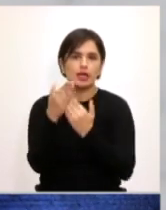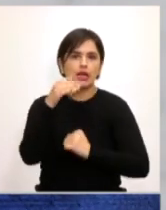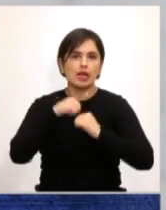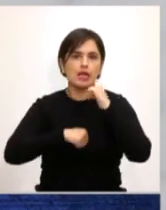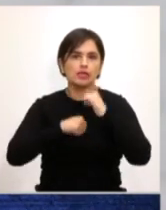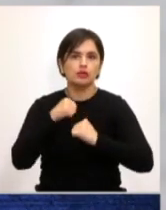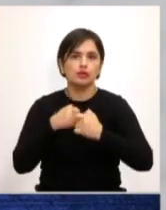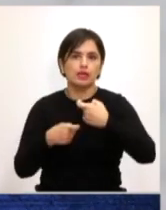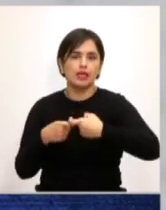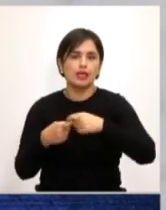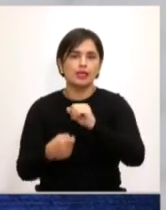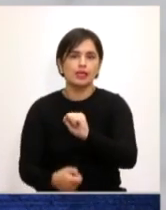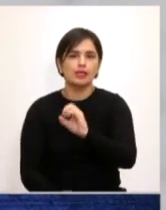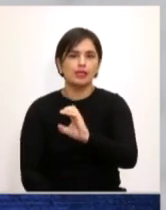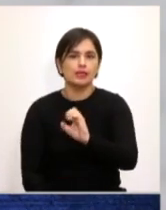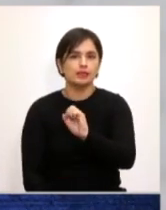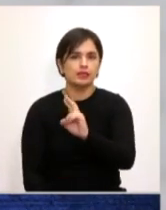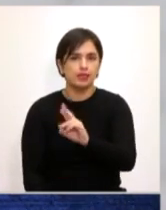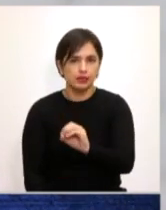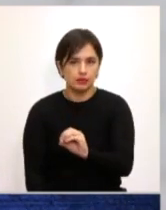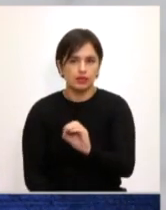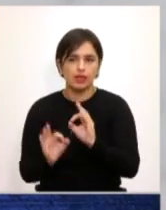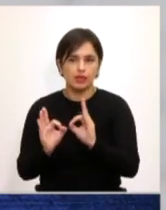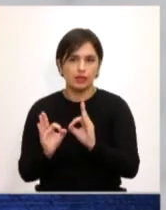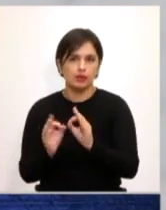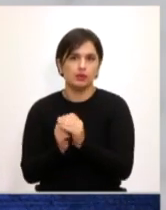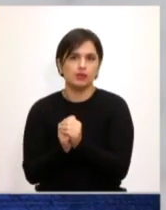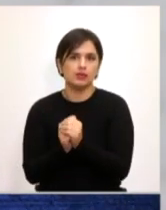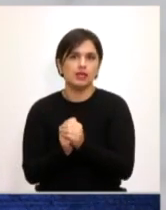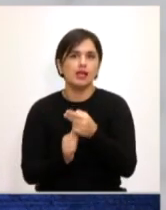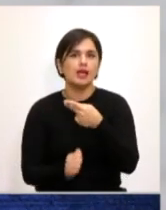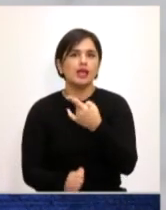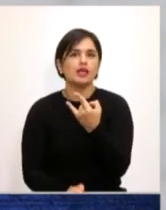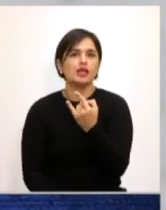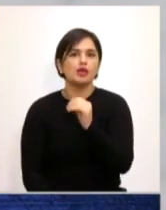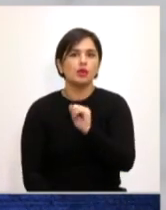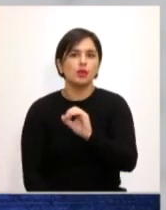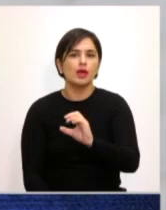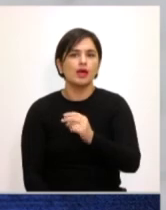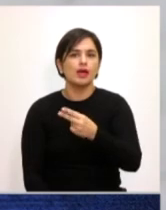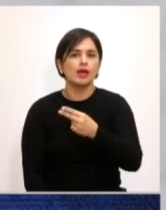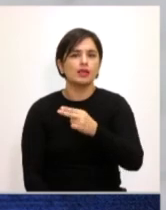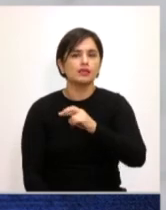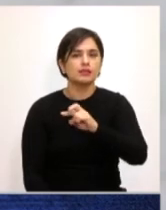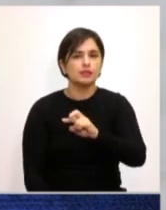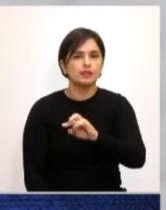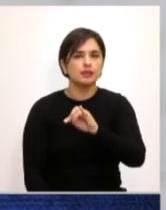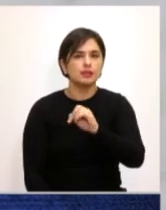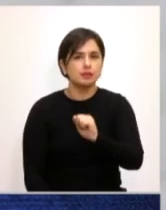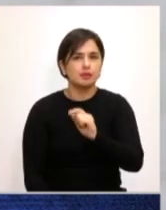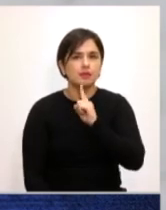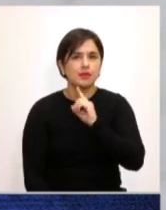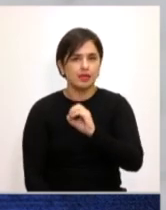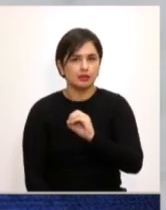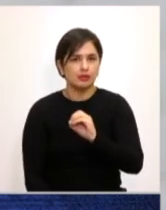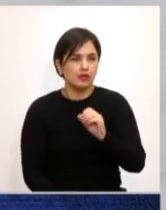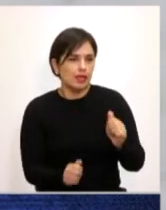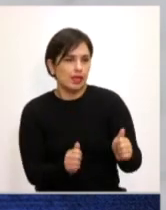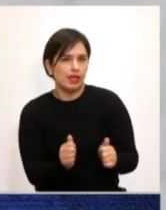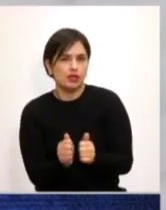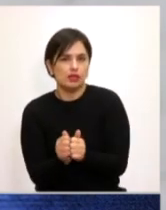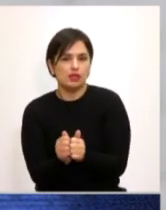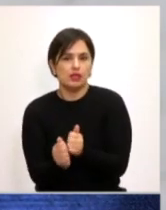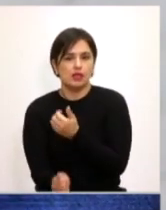acero y, en particular, la siderúrgica de Huachipato. La colaboración del presidente de la Comisión,